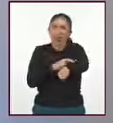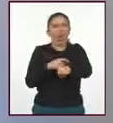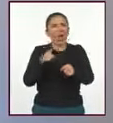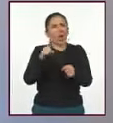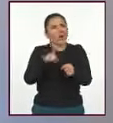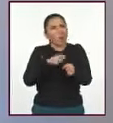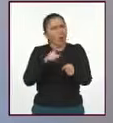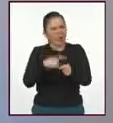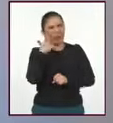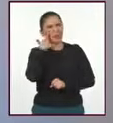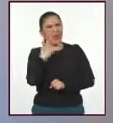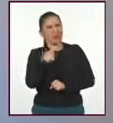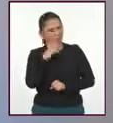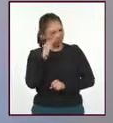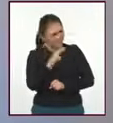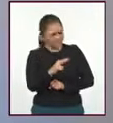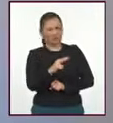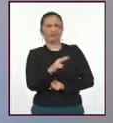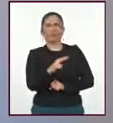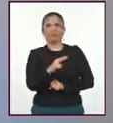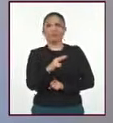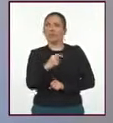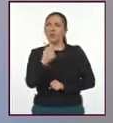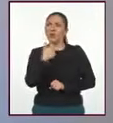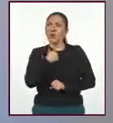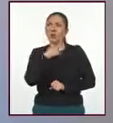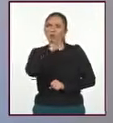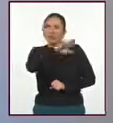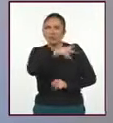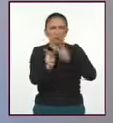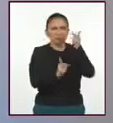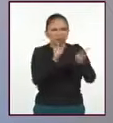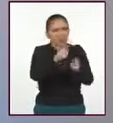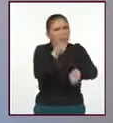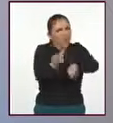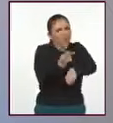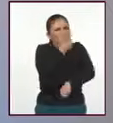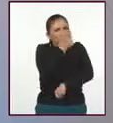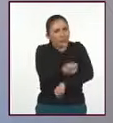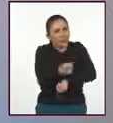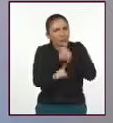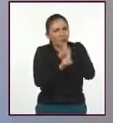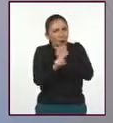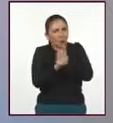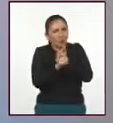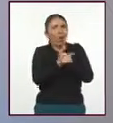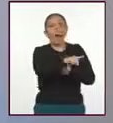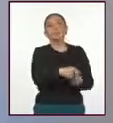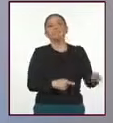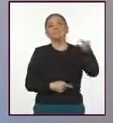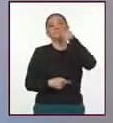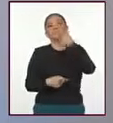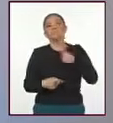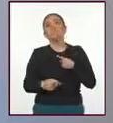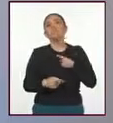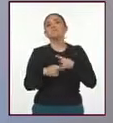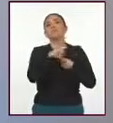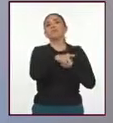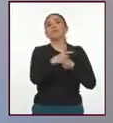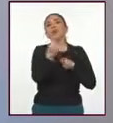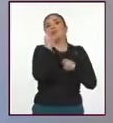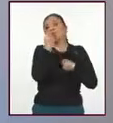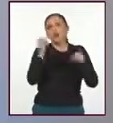peculiar. Entonces al momento de hablar y cuestionar un poco de pues qué le estaba pasando, ya comenta, pues es que no he comido,